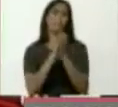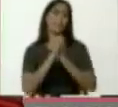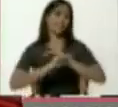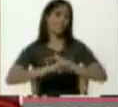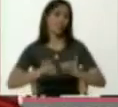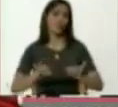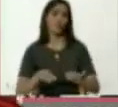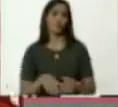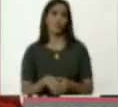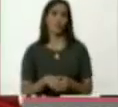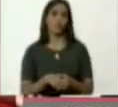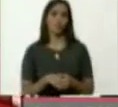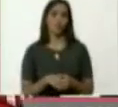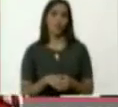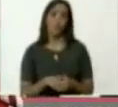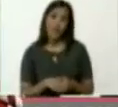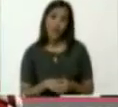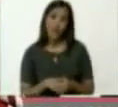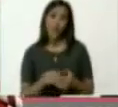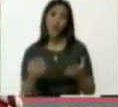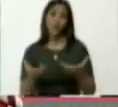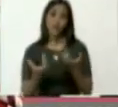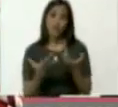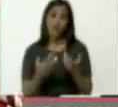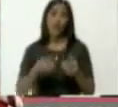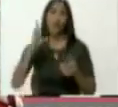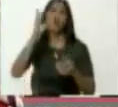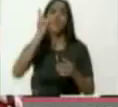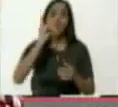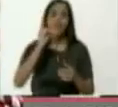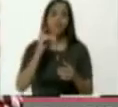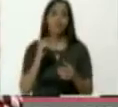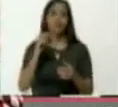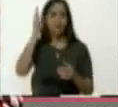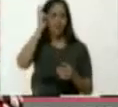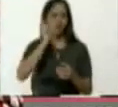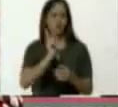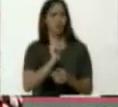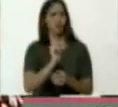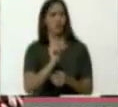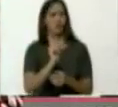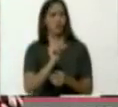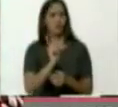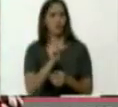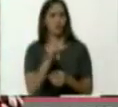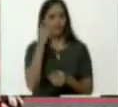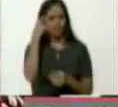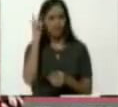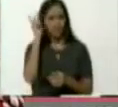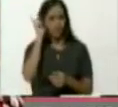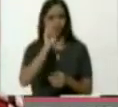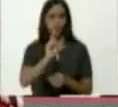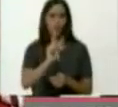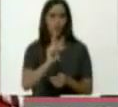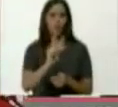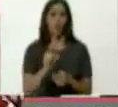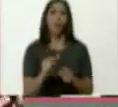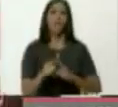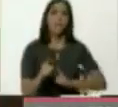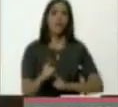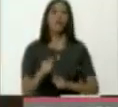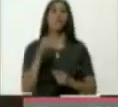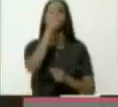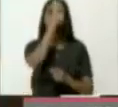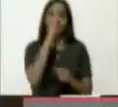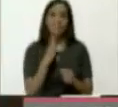por Bolivia, por Perú. ¿Ah? No, en Perú creo que no se ha dado incendio. Creo que no ha llegado hasta Perú. Pero al menos